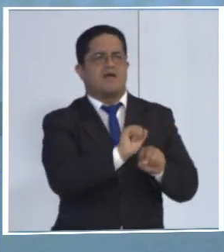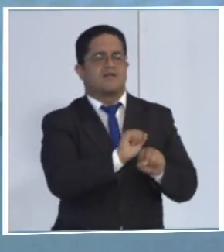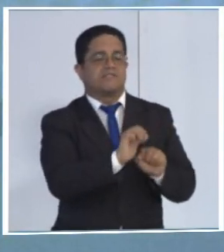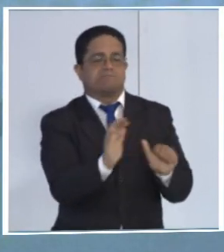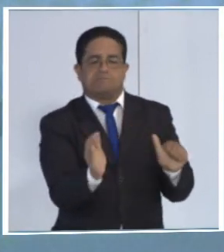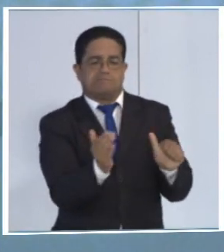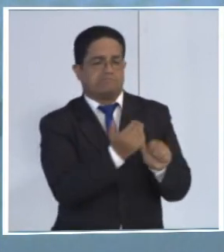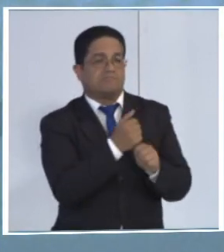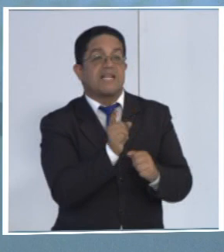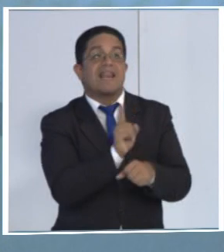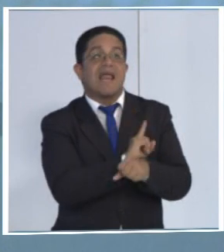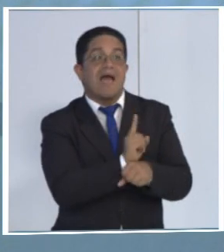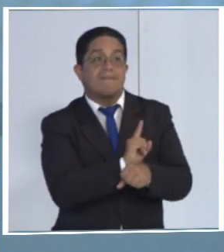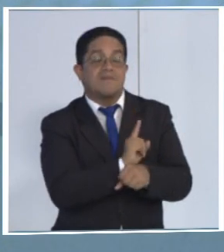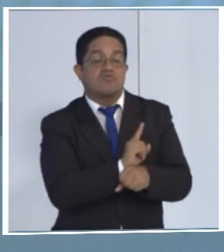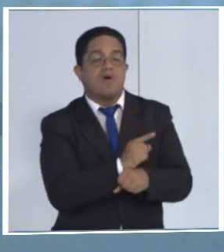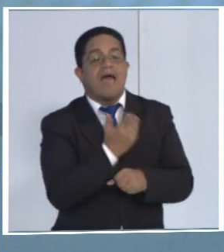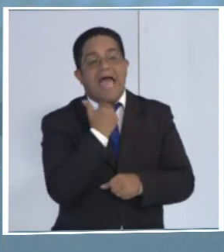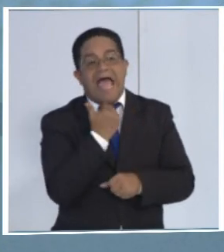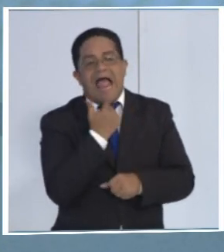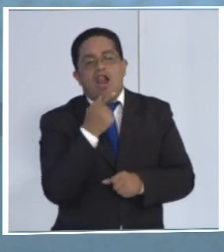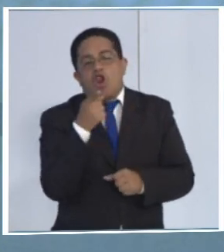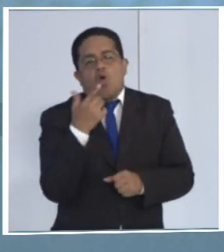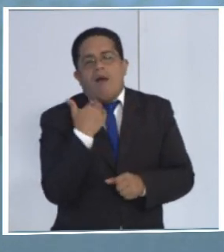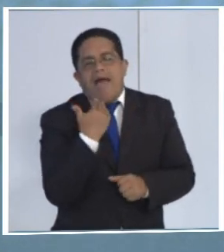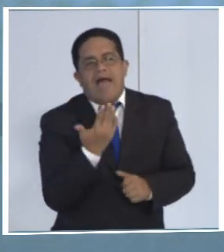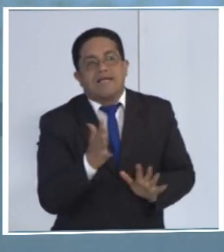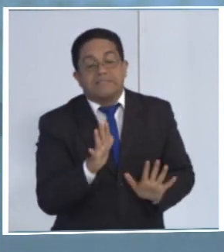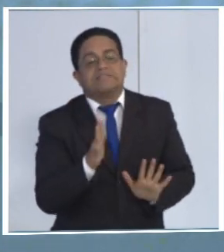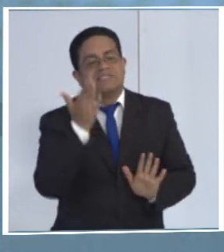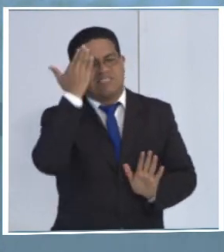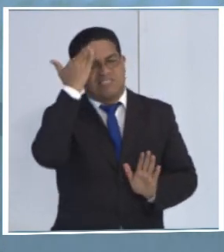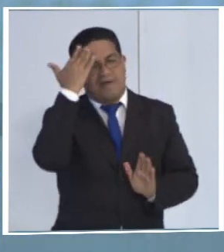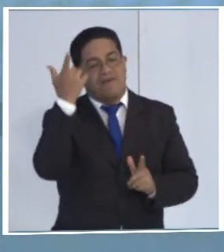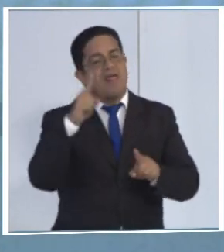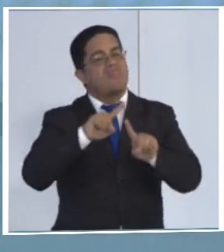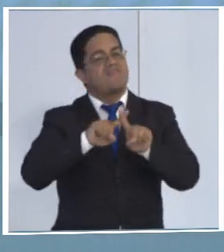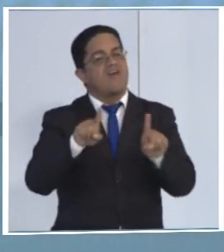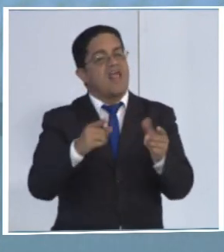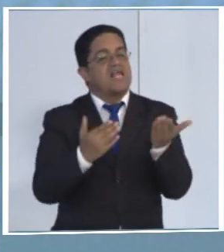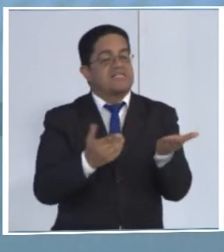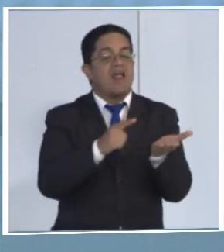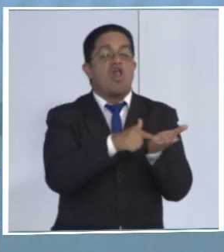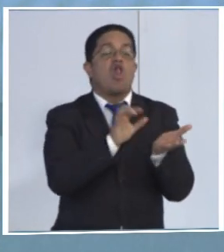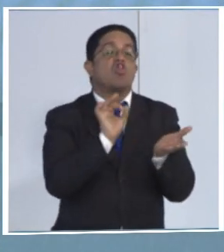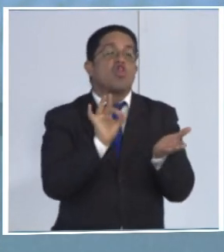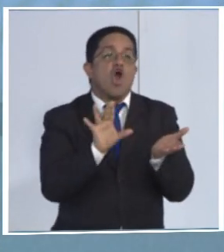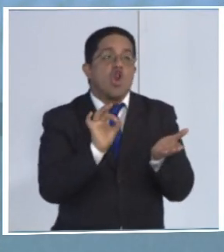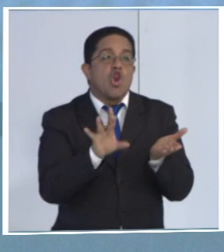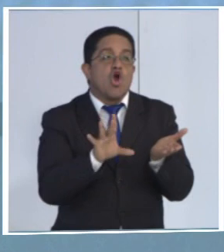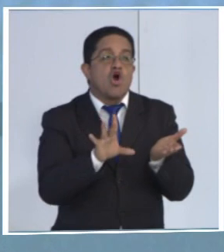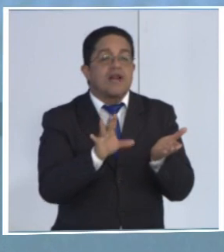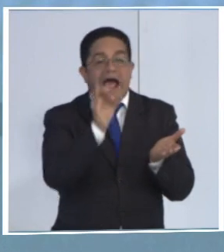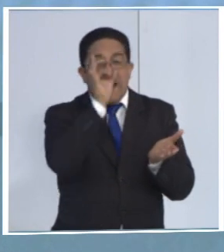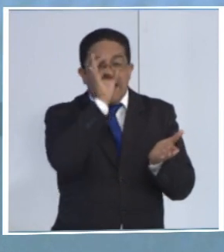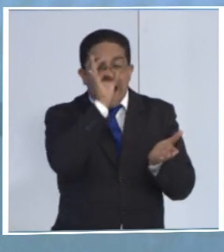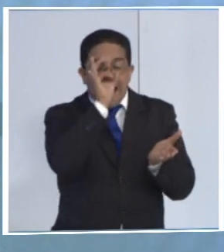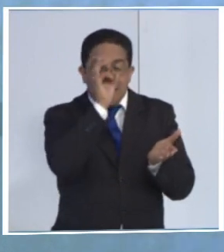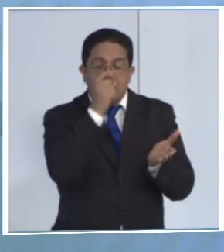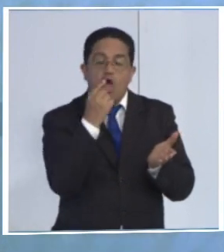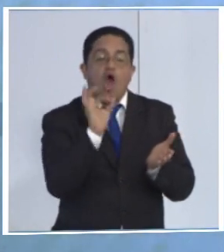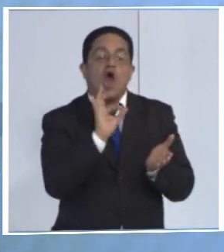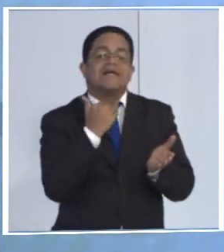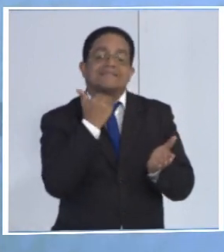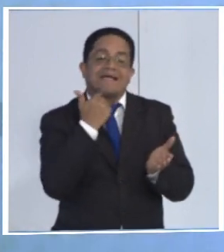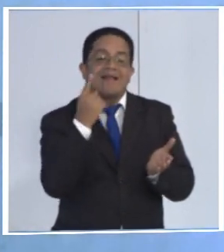reconocer inmediatamente los síntomas de que algo esté pasando y saber diferenciar si tienes dolor anal o perianal,